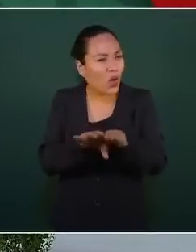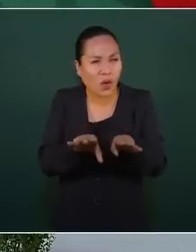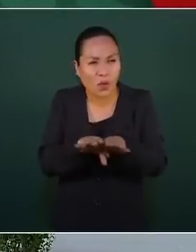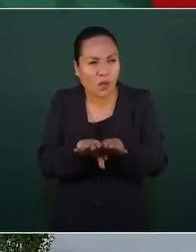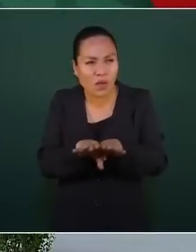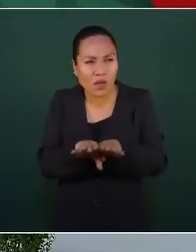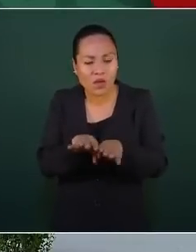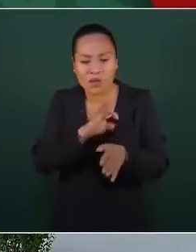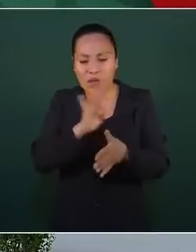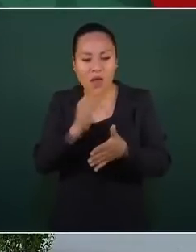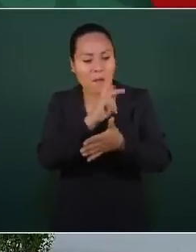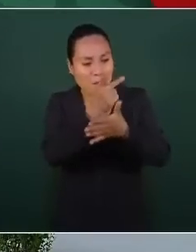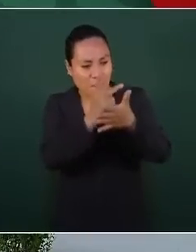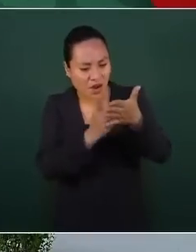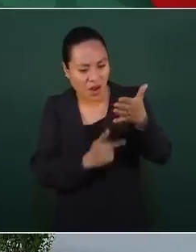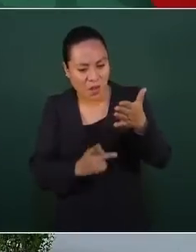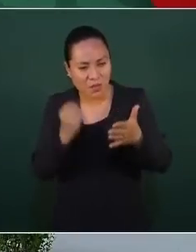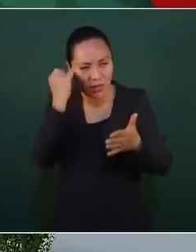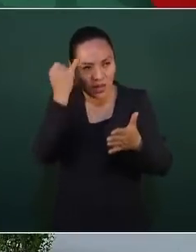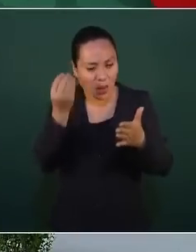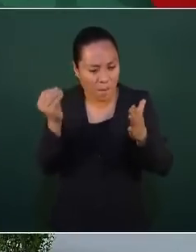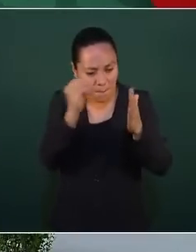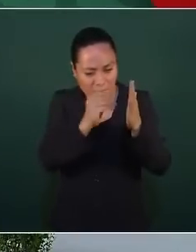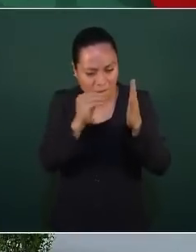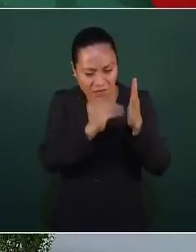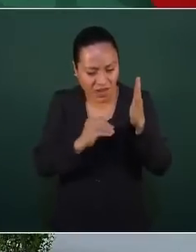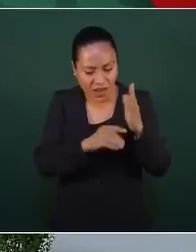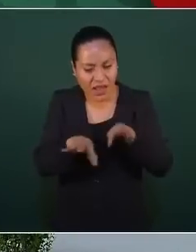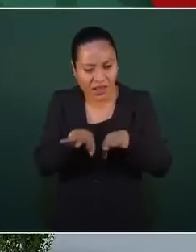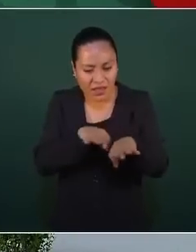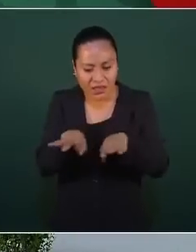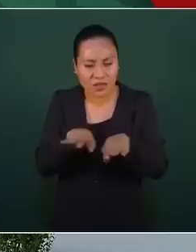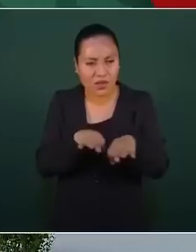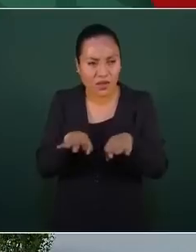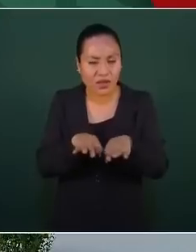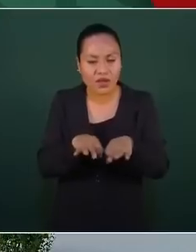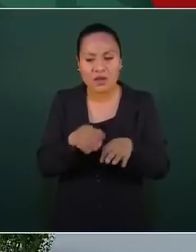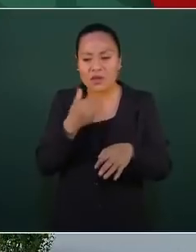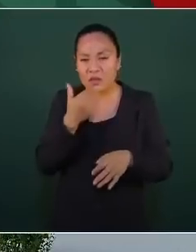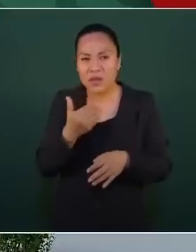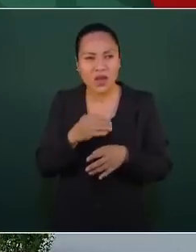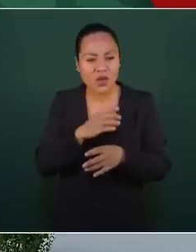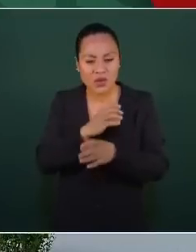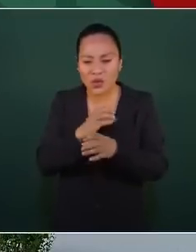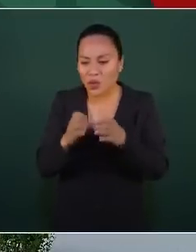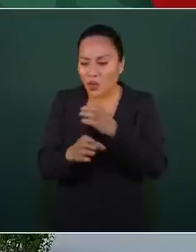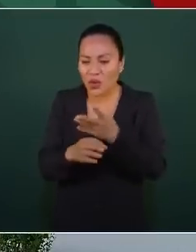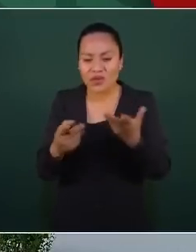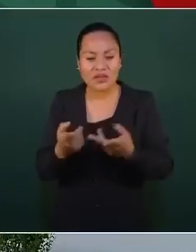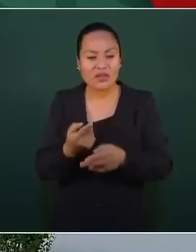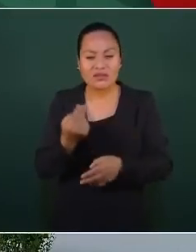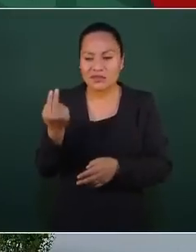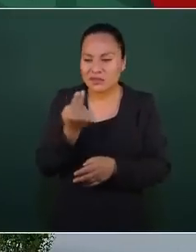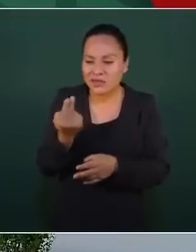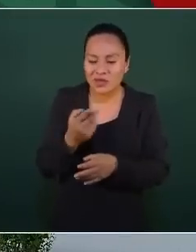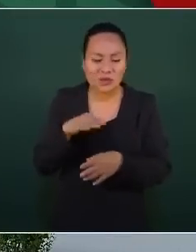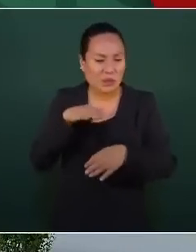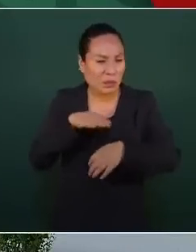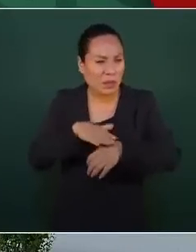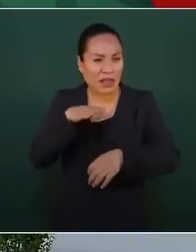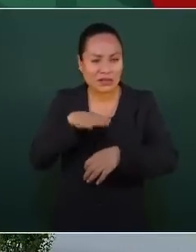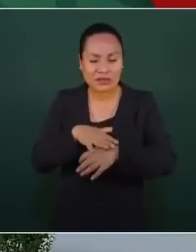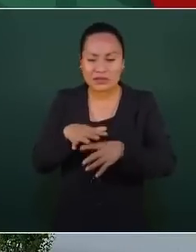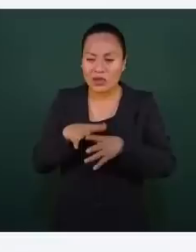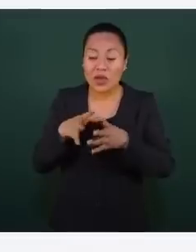plan para fortalecer la producción de bienes y artículos de primera necesidad